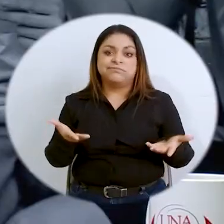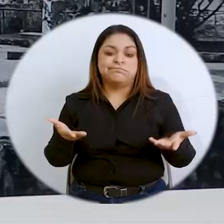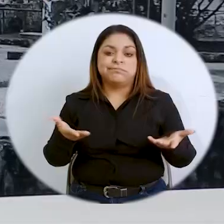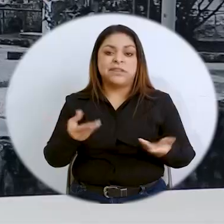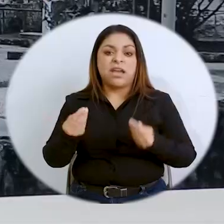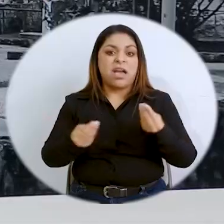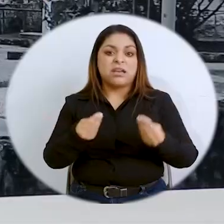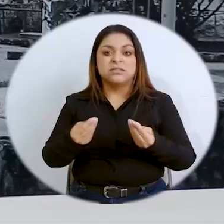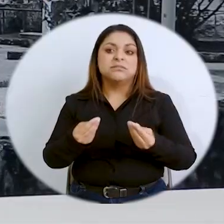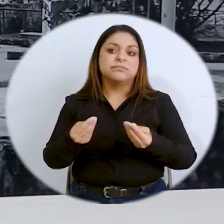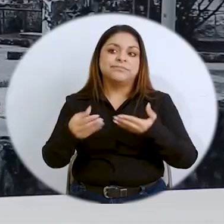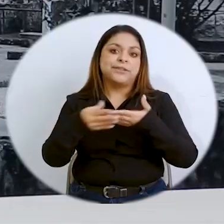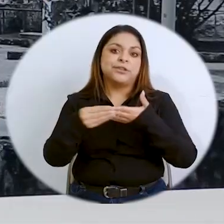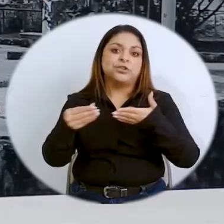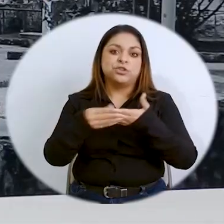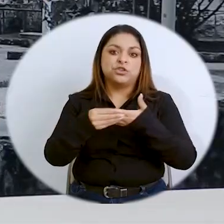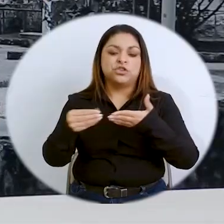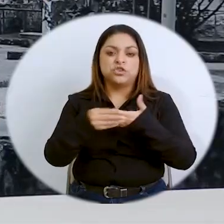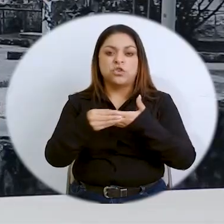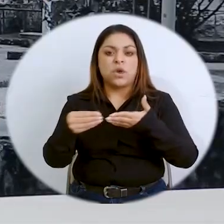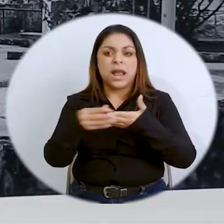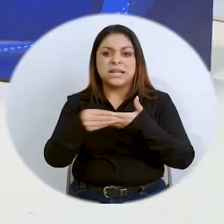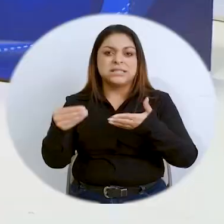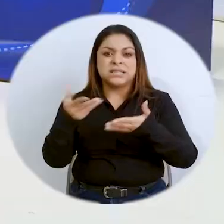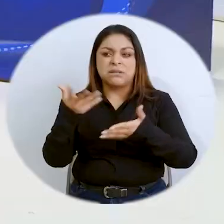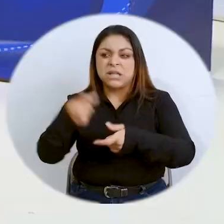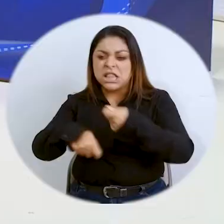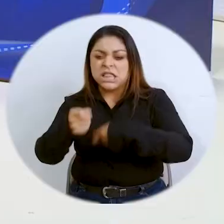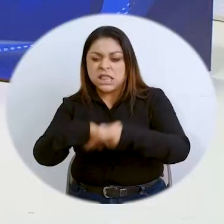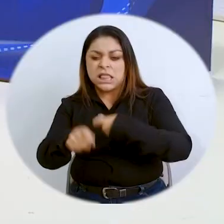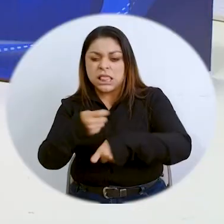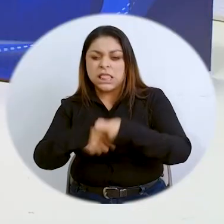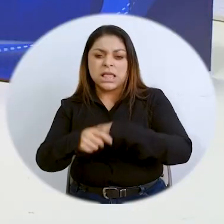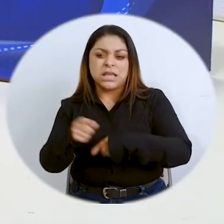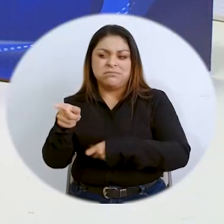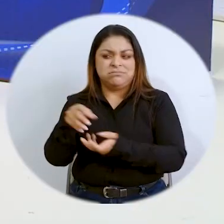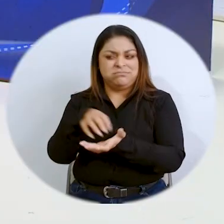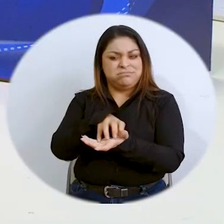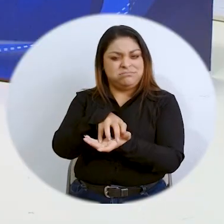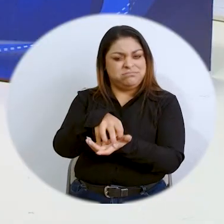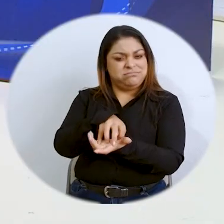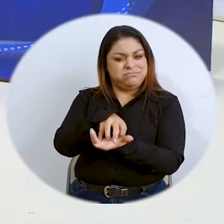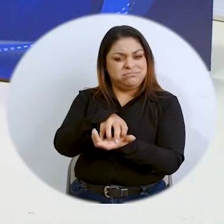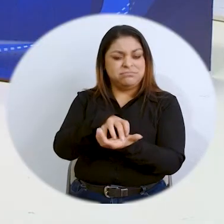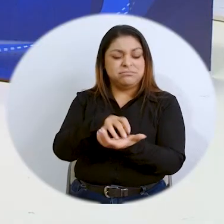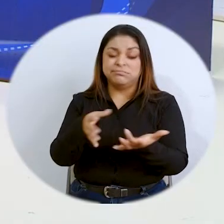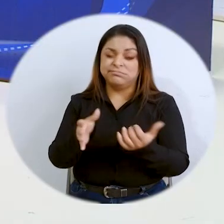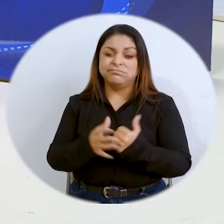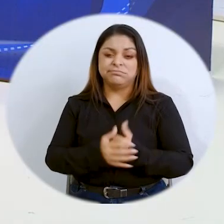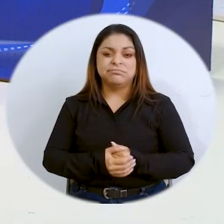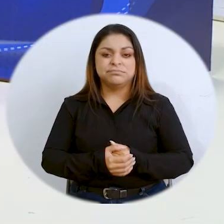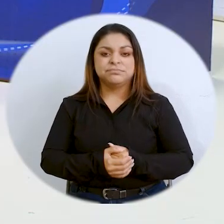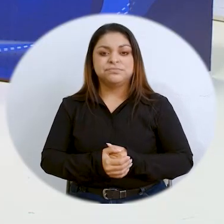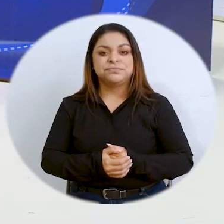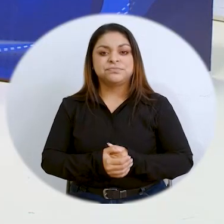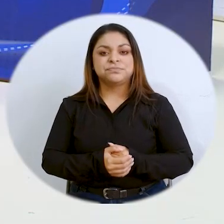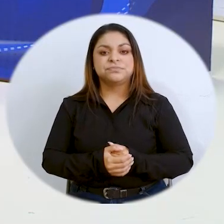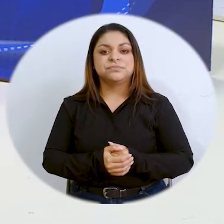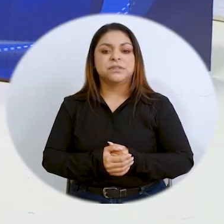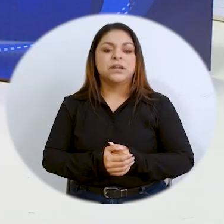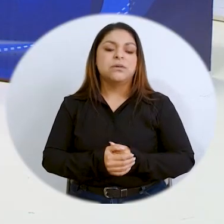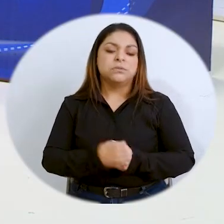por el ingreso a la economía de dólares que es de dudosa procedencia. Sí, creo que es innegable el tema